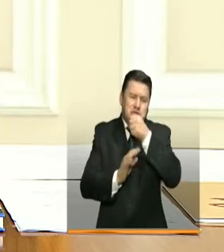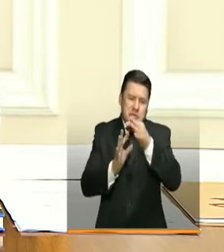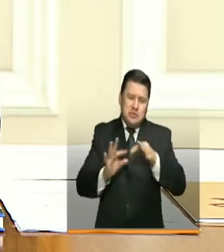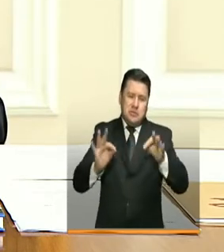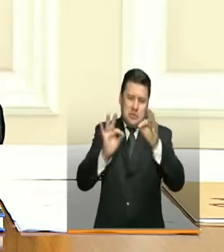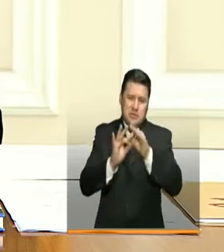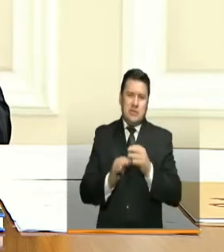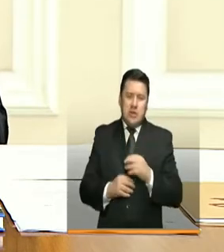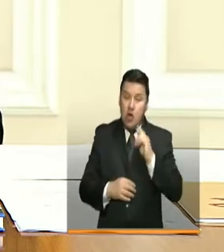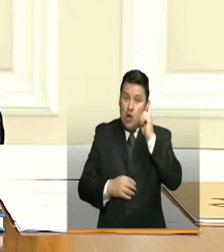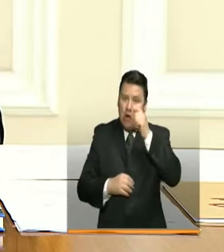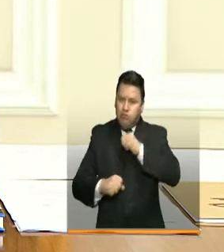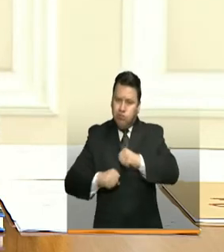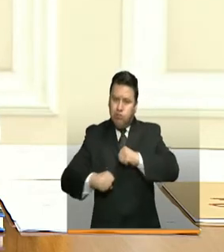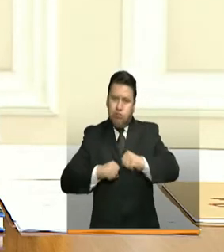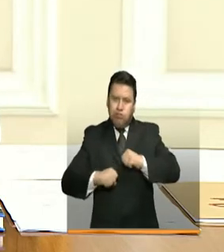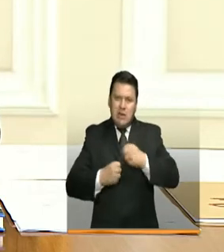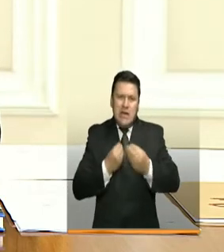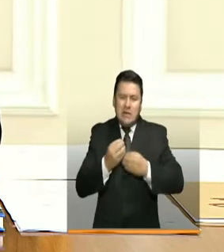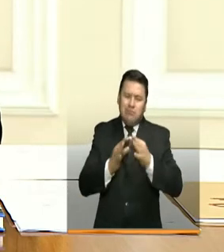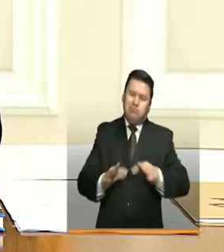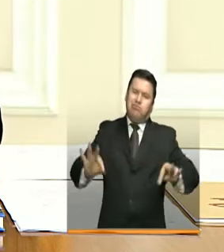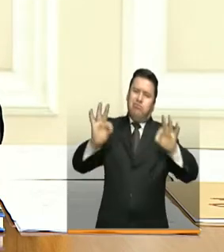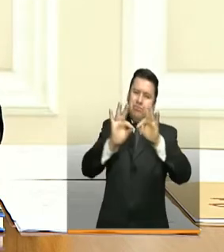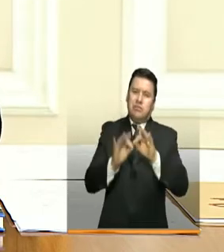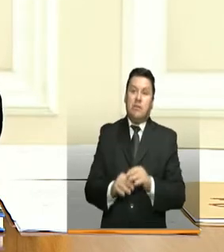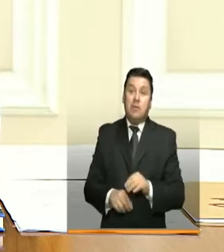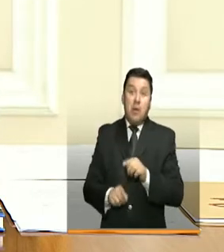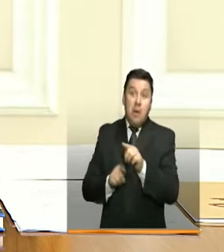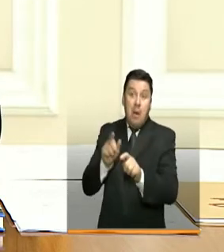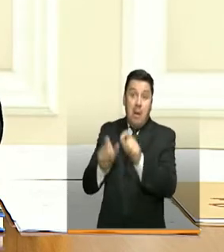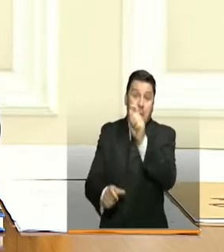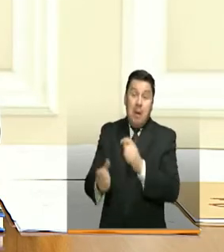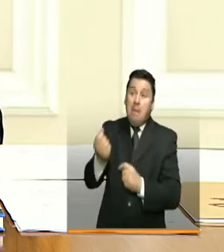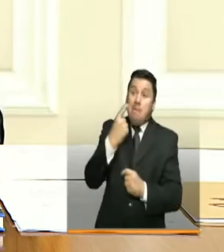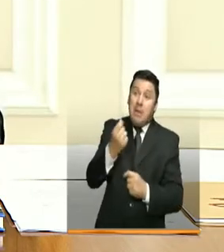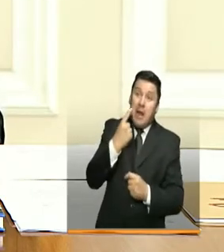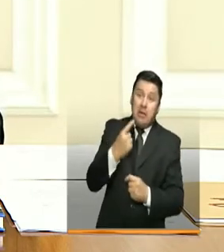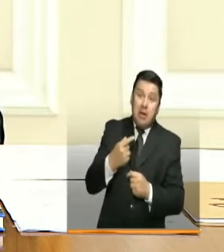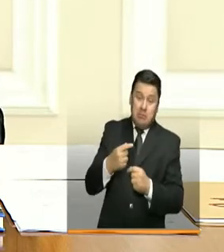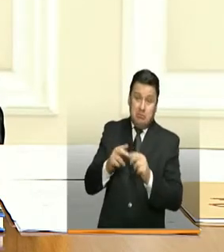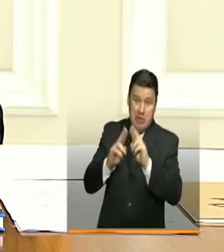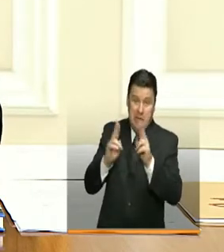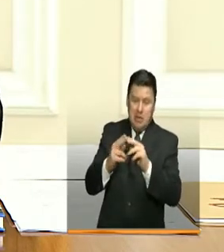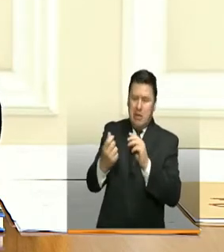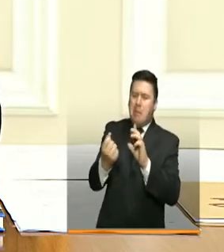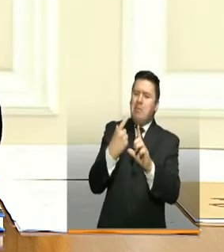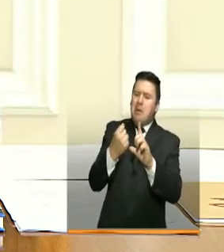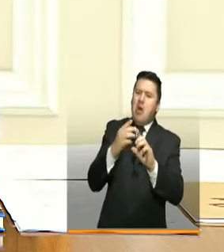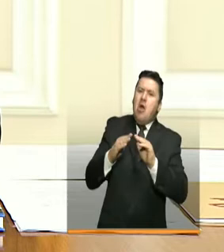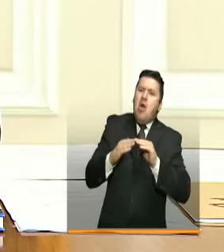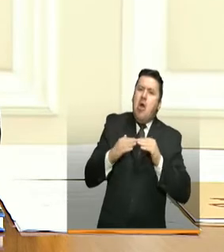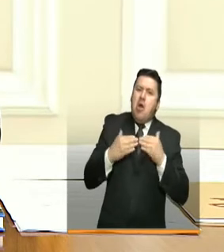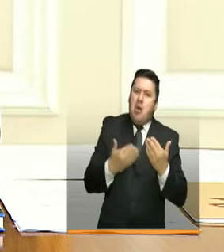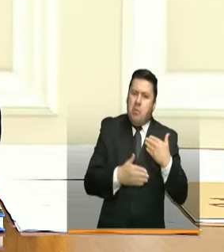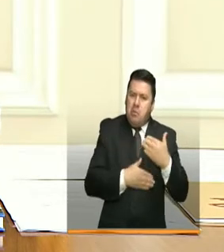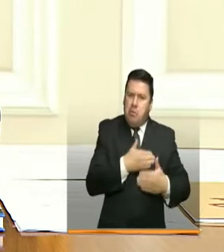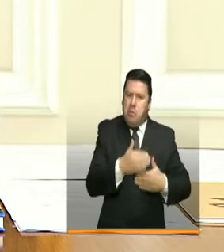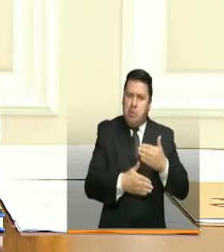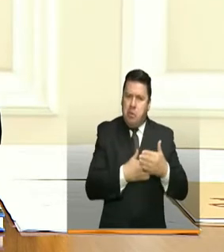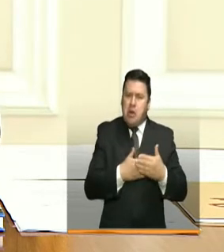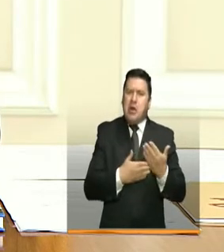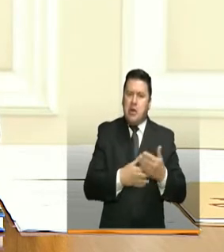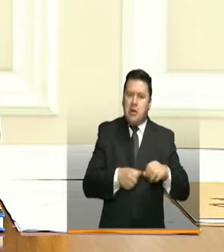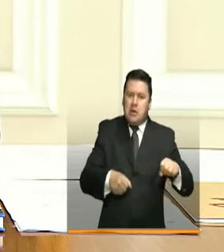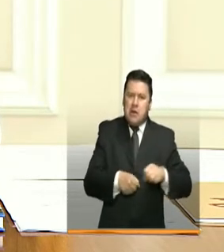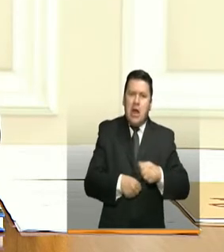y acciones de gobierno que son importantes. Muchas personas me han preguntado a través de las redes que cómo va el proceso de